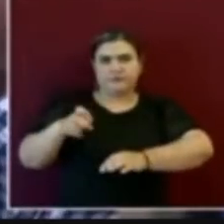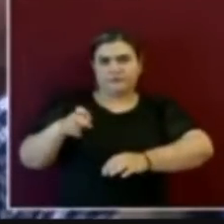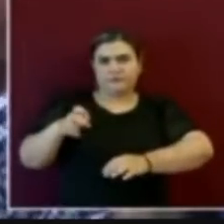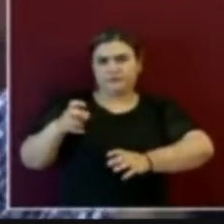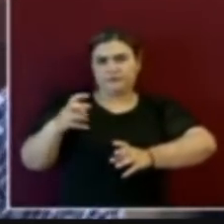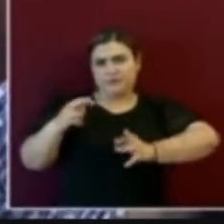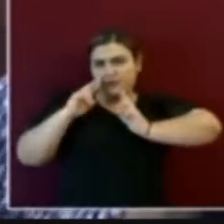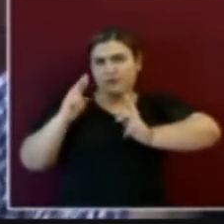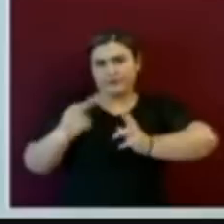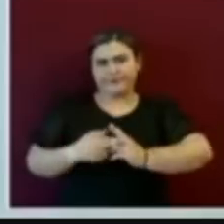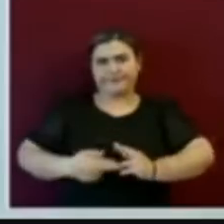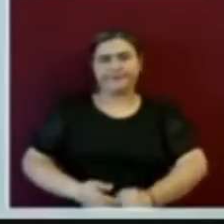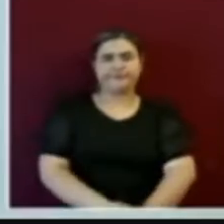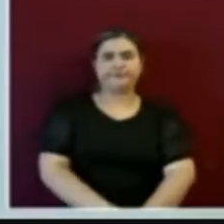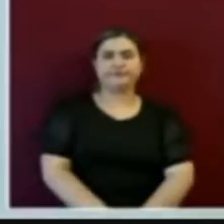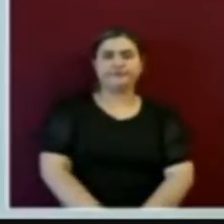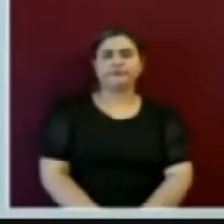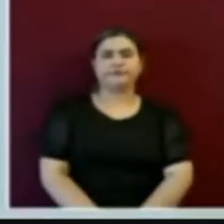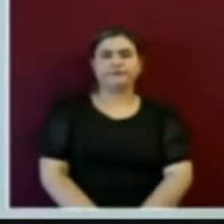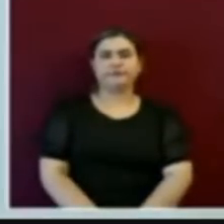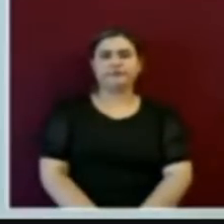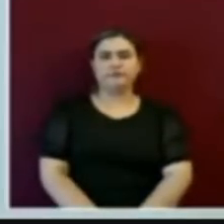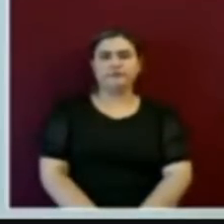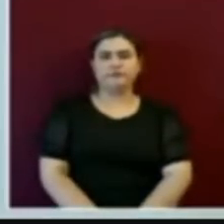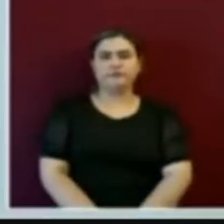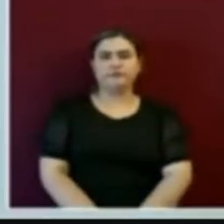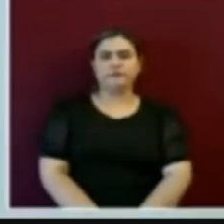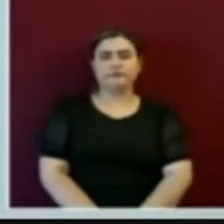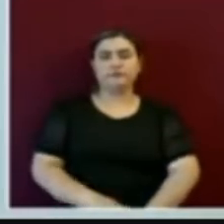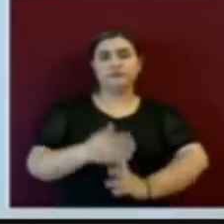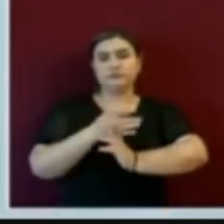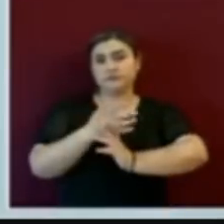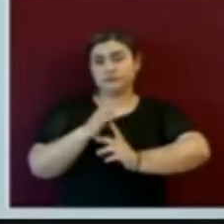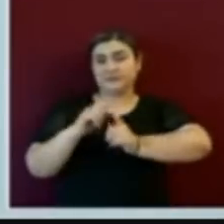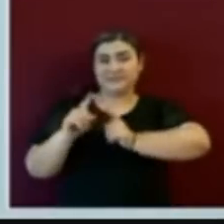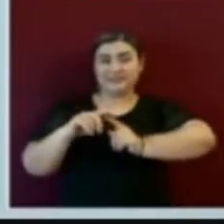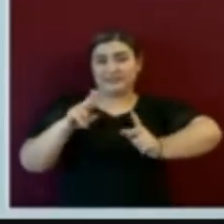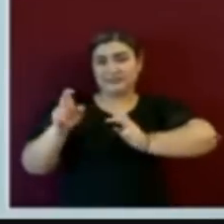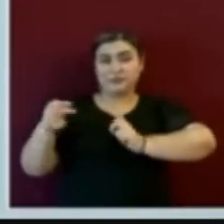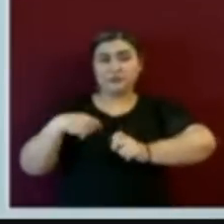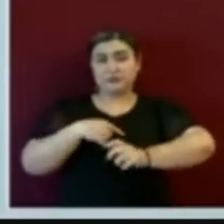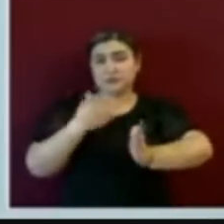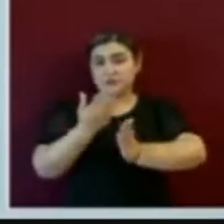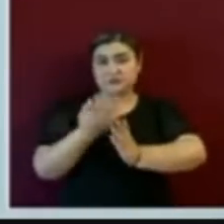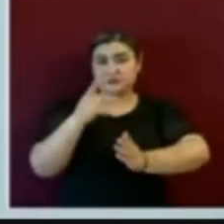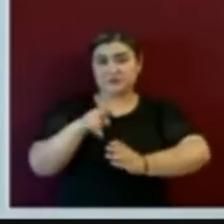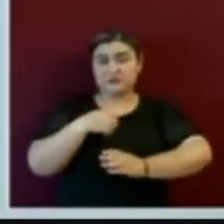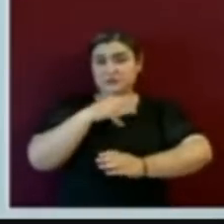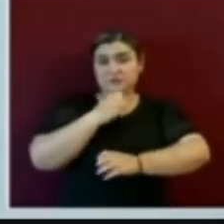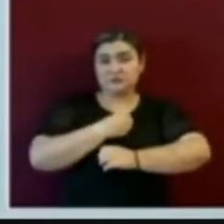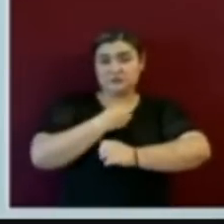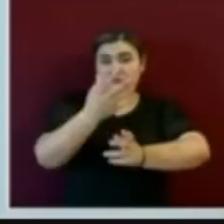esta sesión. Entre las cosas que estamos planteando, y no puedo adelantar más porque no